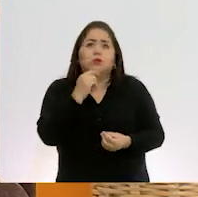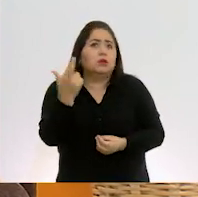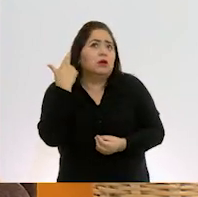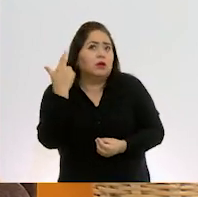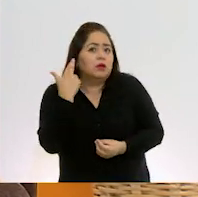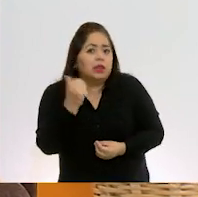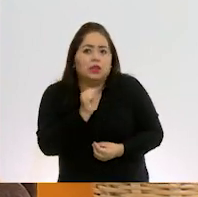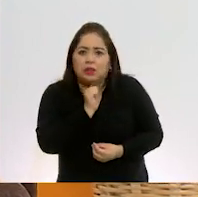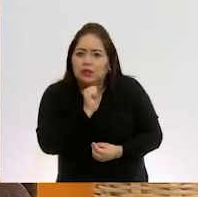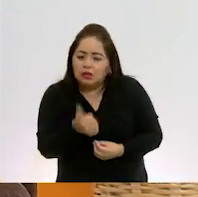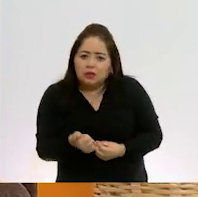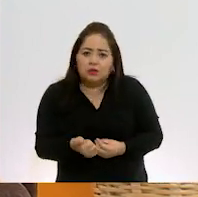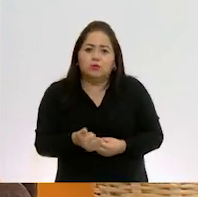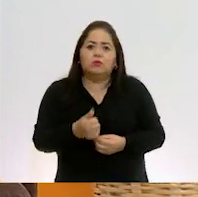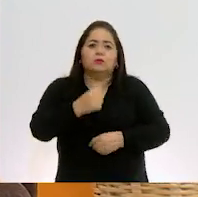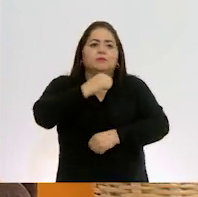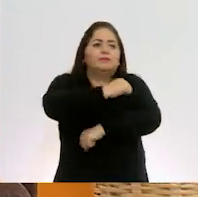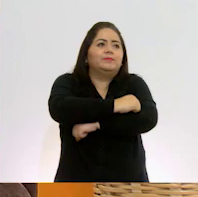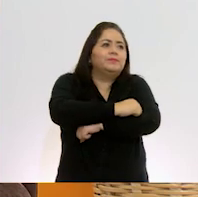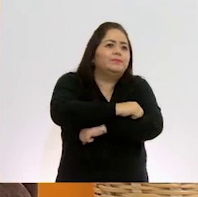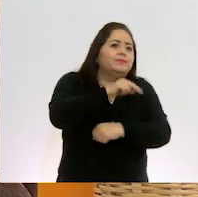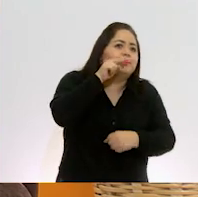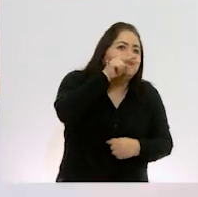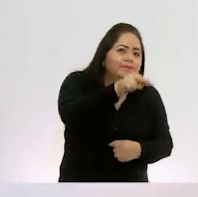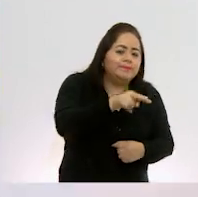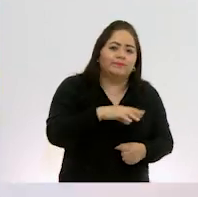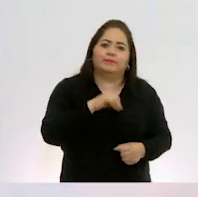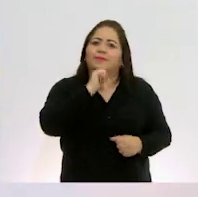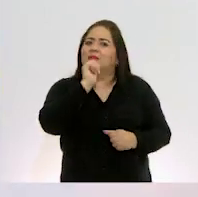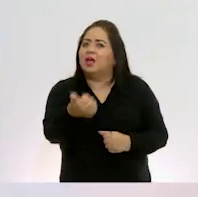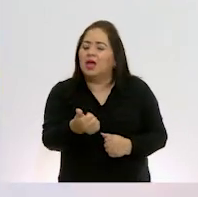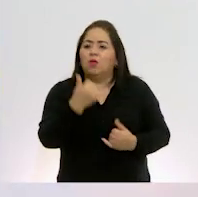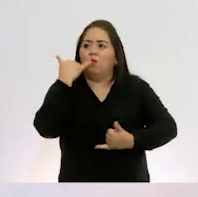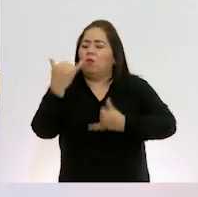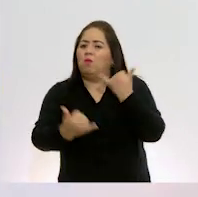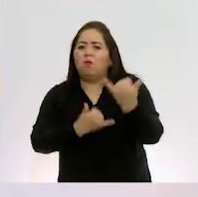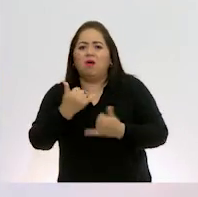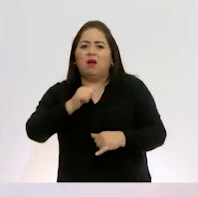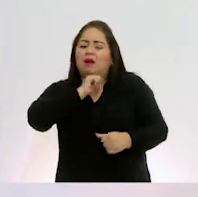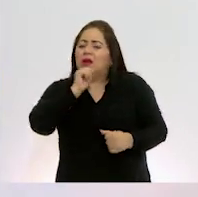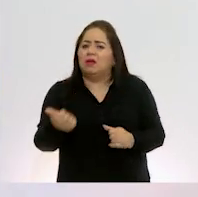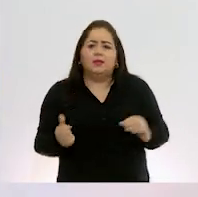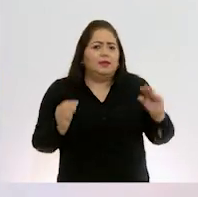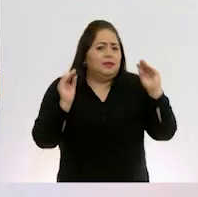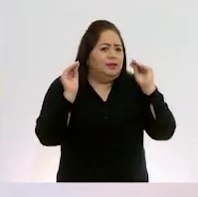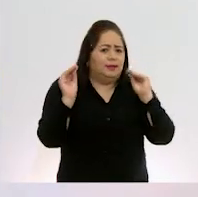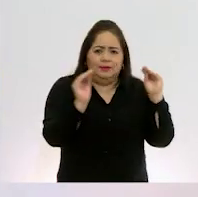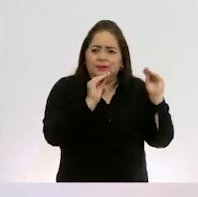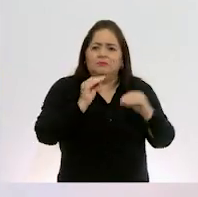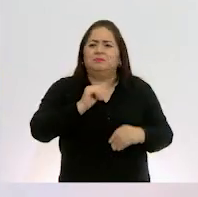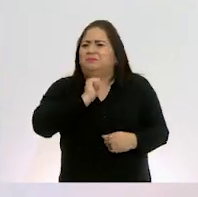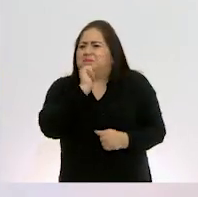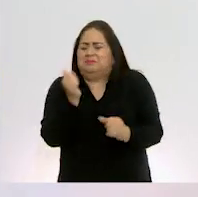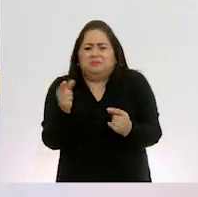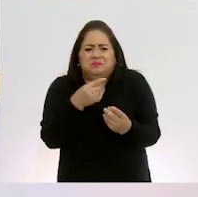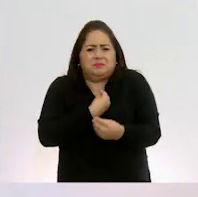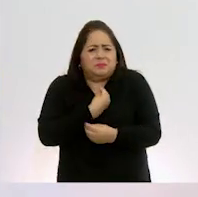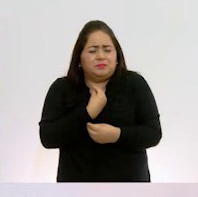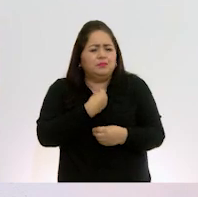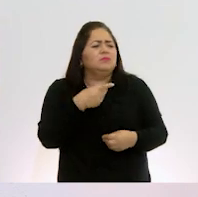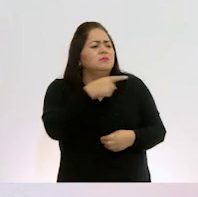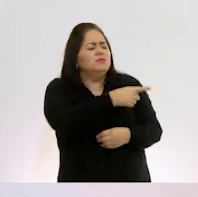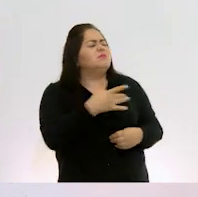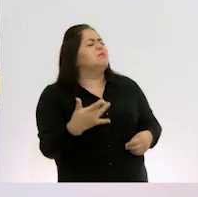ruido, sin poder siquiera jugar con alguna persona que estuviera cerca de ella. No podía asomarse por la ventana. ¿Tú